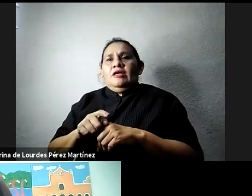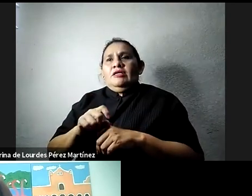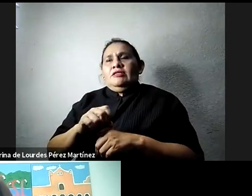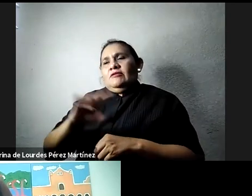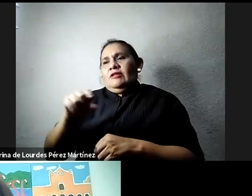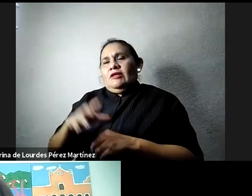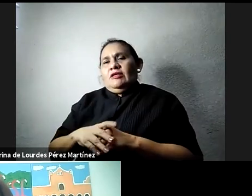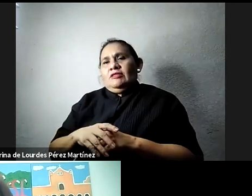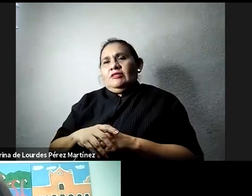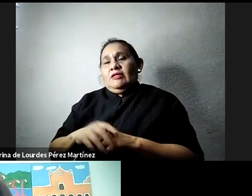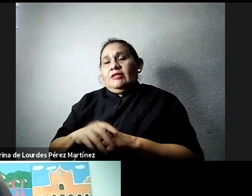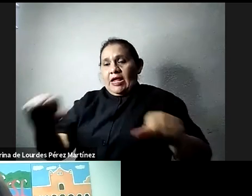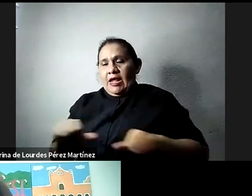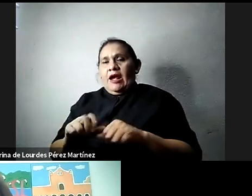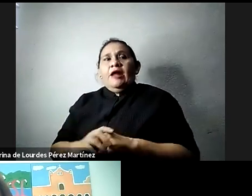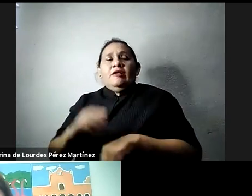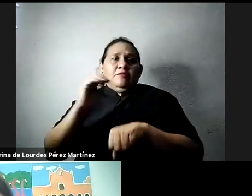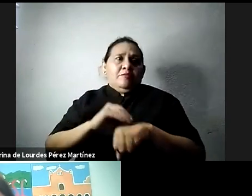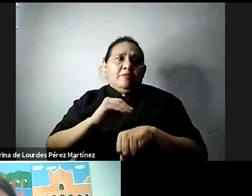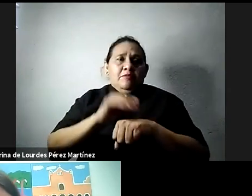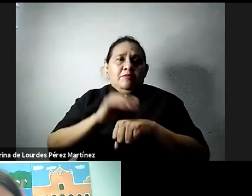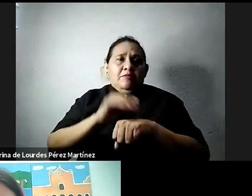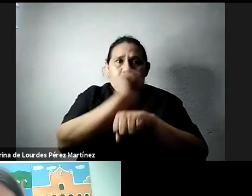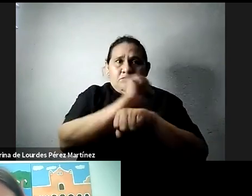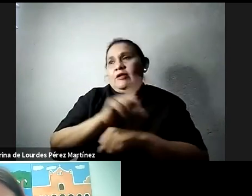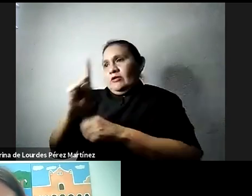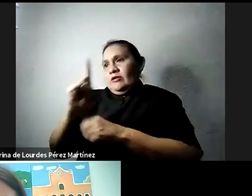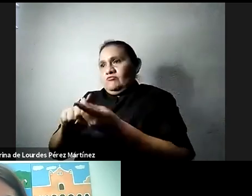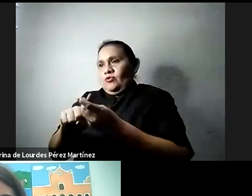las marcas para estacionamiento de autos y camiones.